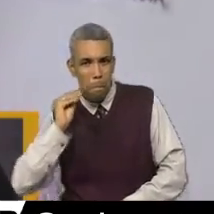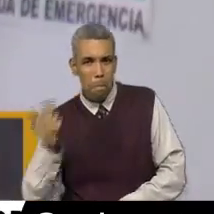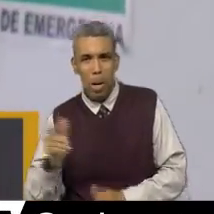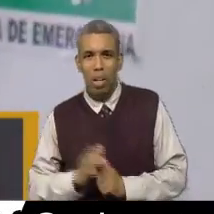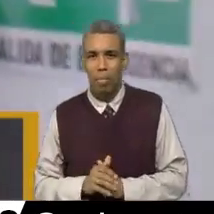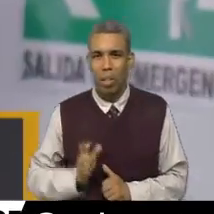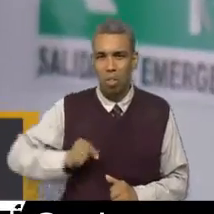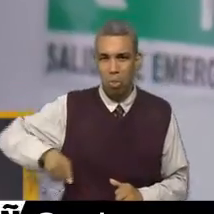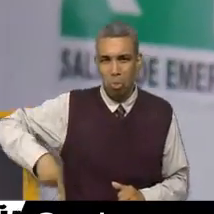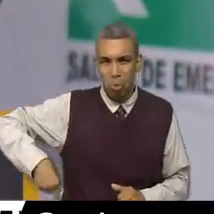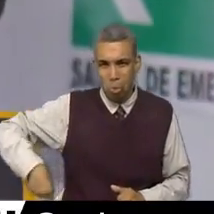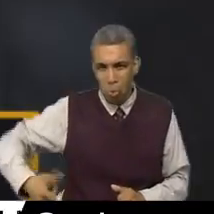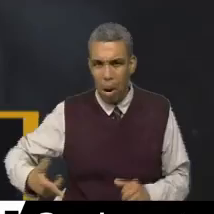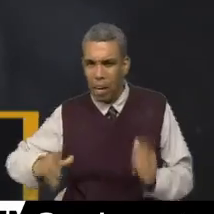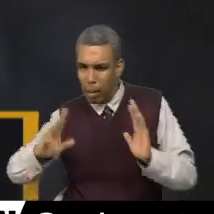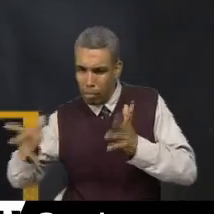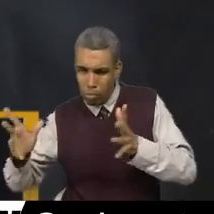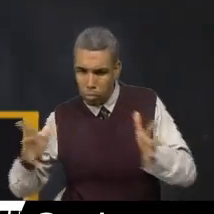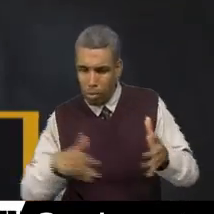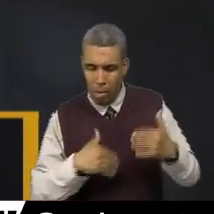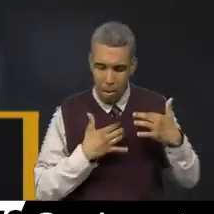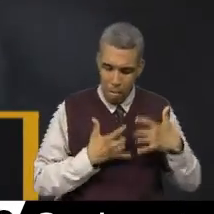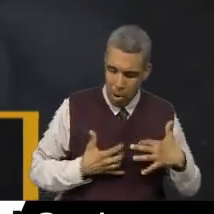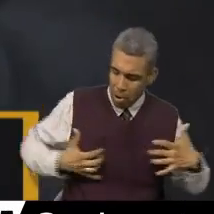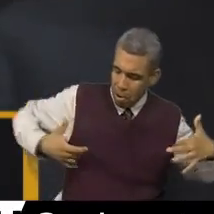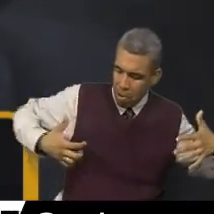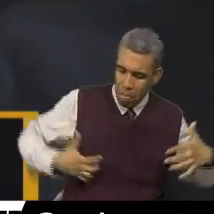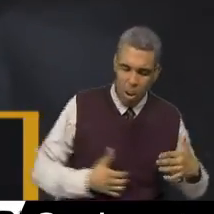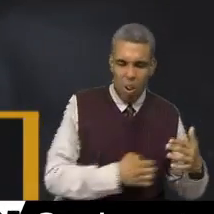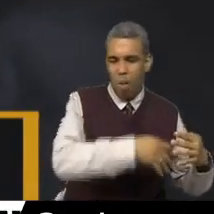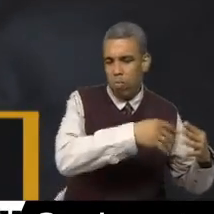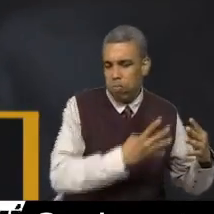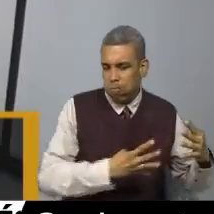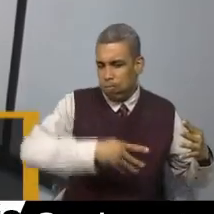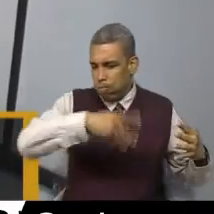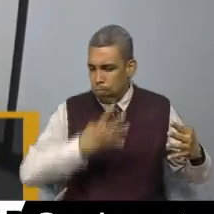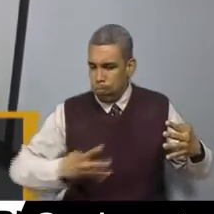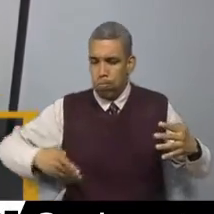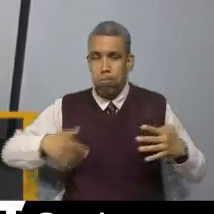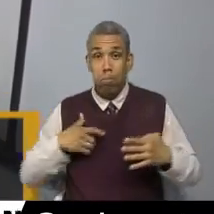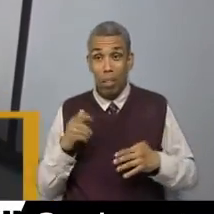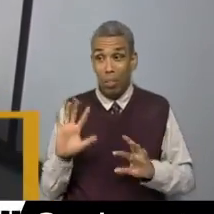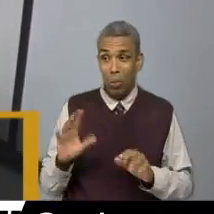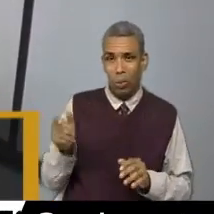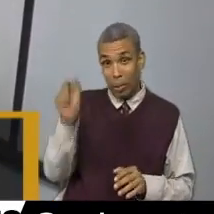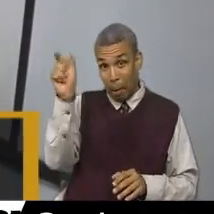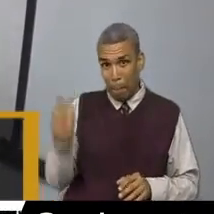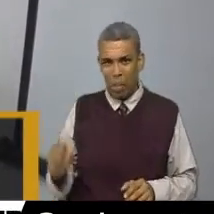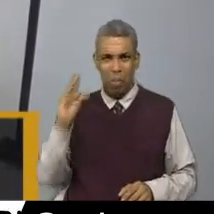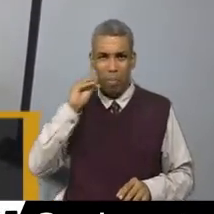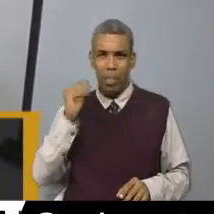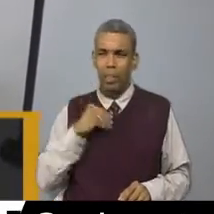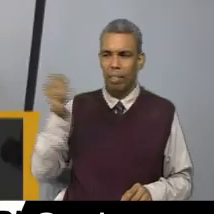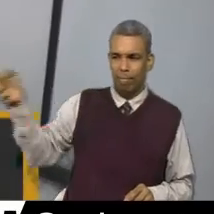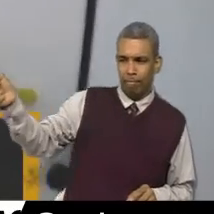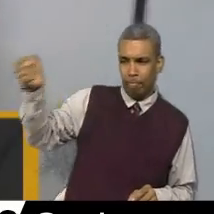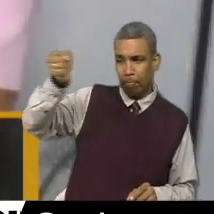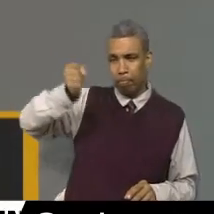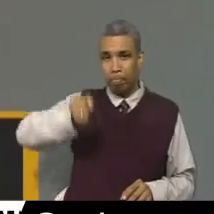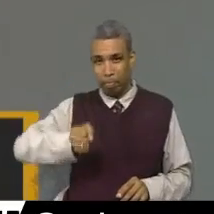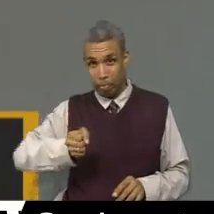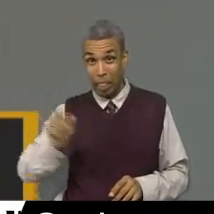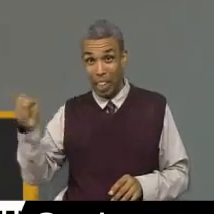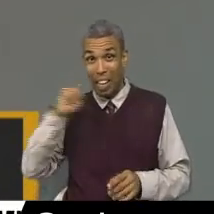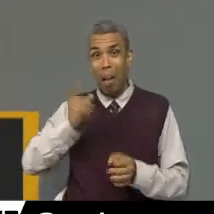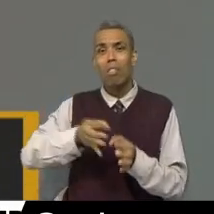Valledupar, y lo hemos traído con el fin de fortalecer los conocimientos de esta labor tan difícil como es calificar. Y el